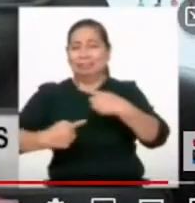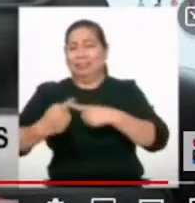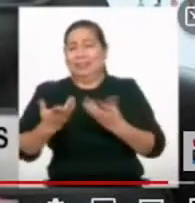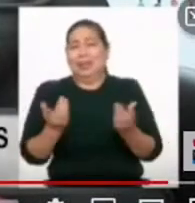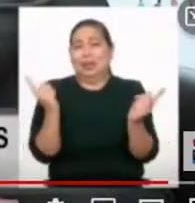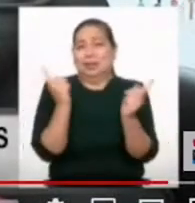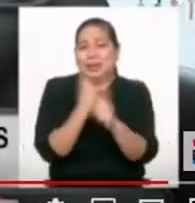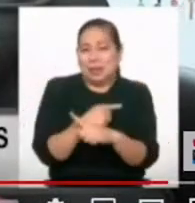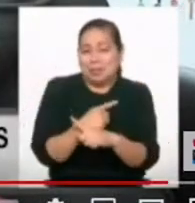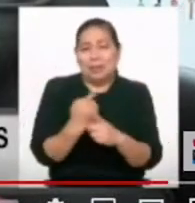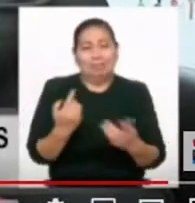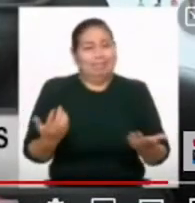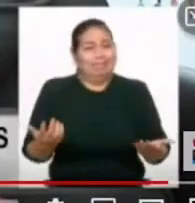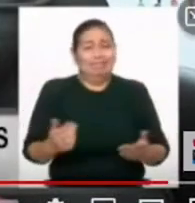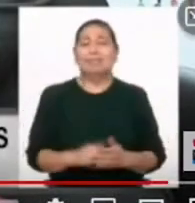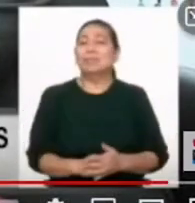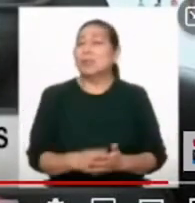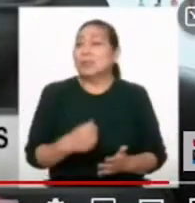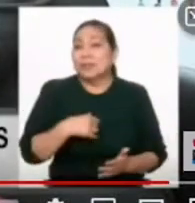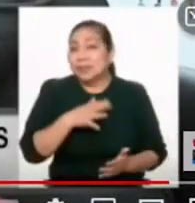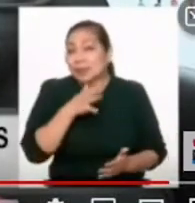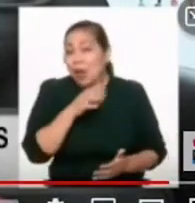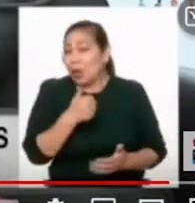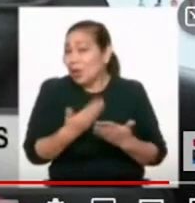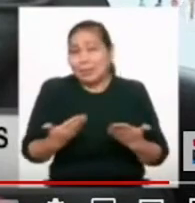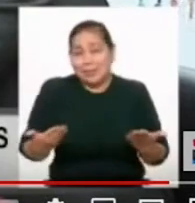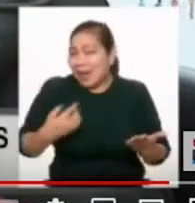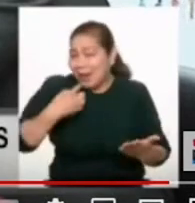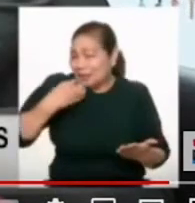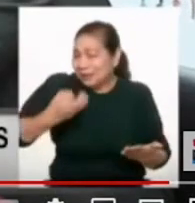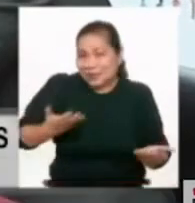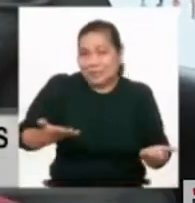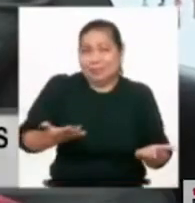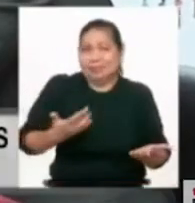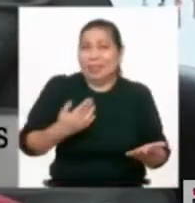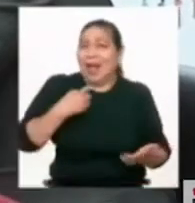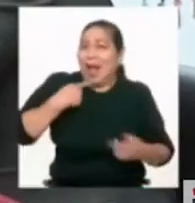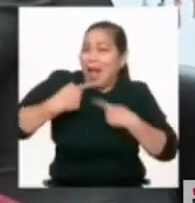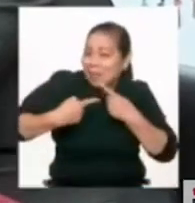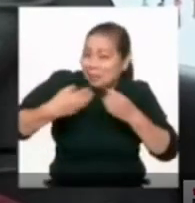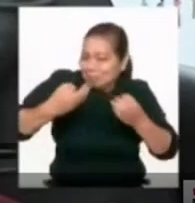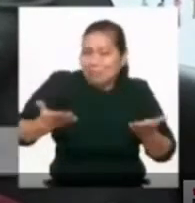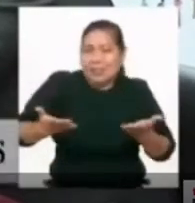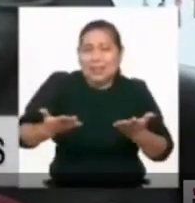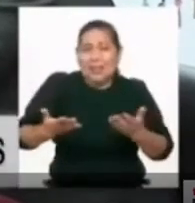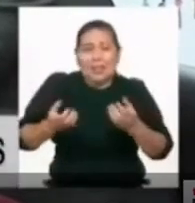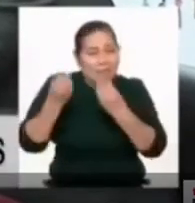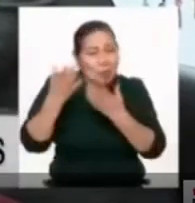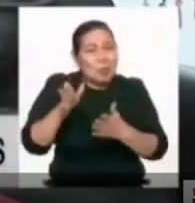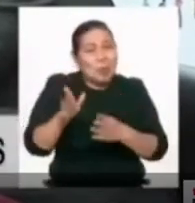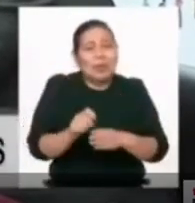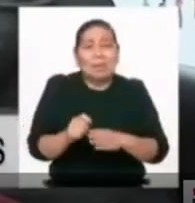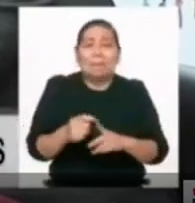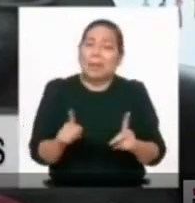y convertirlo en cualquier cosa menos un hombre que está dando informes sobre su